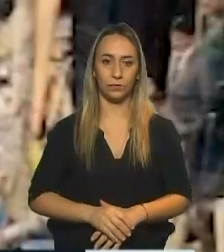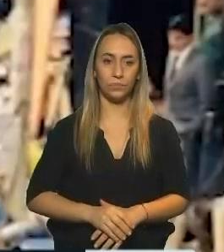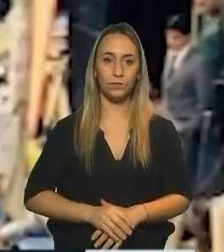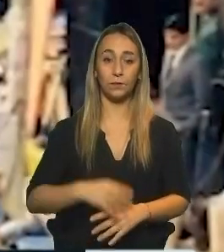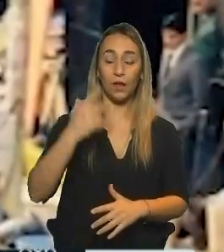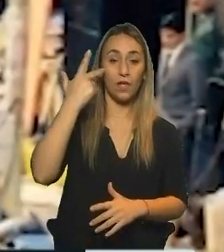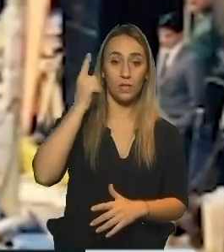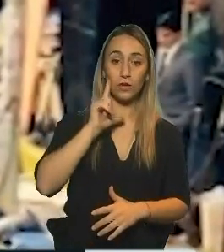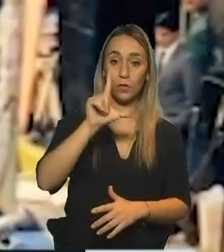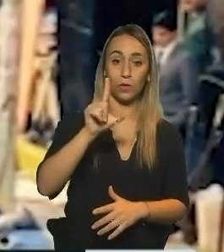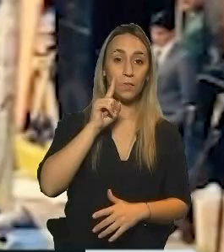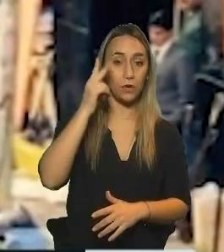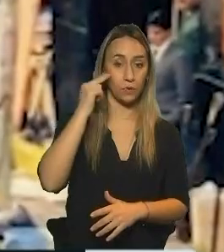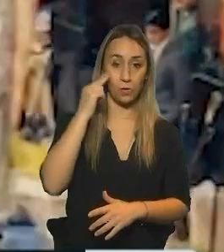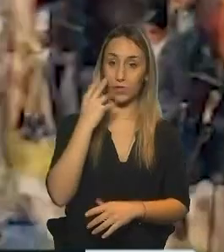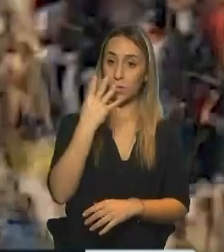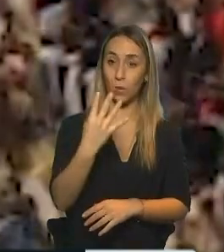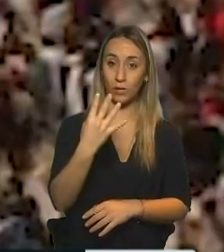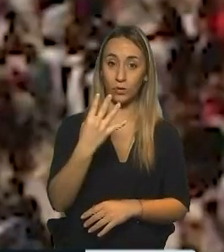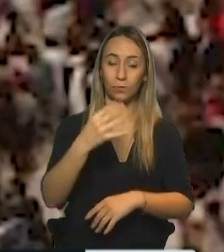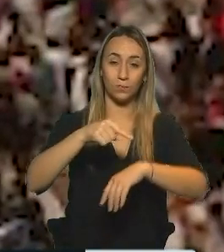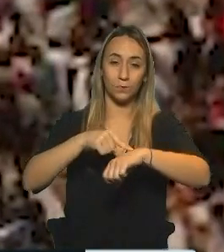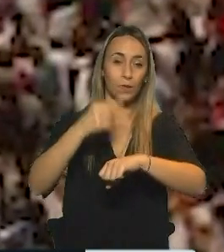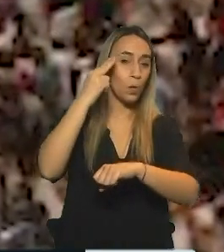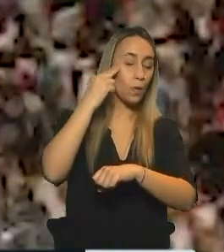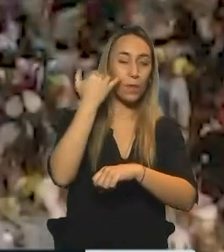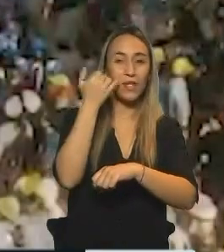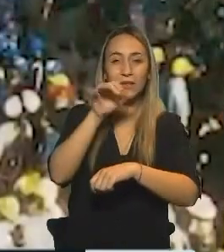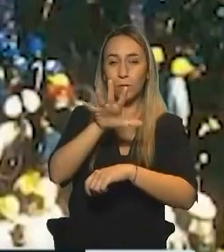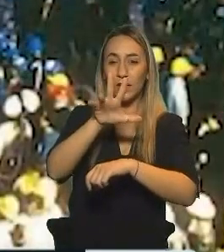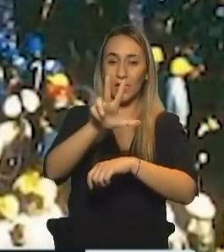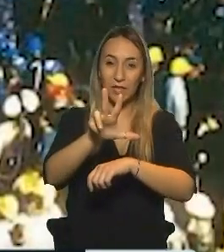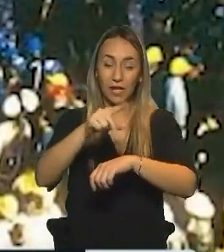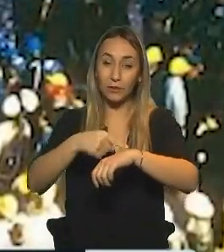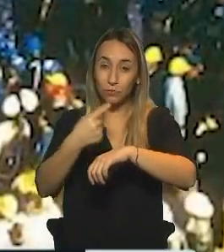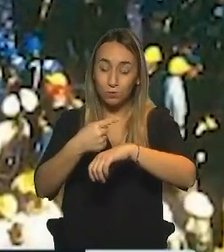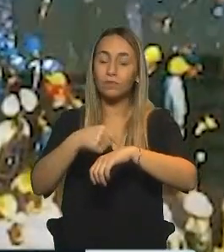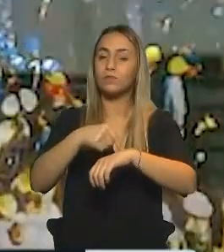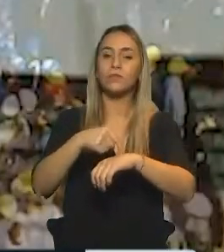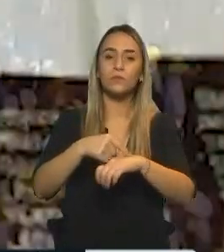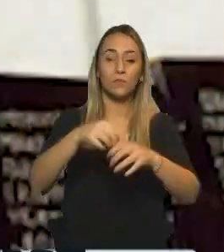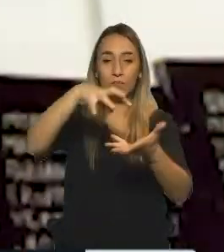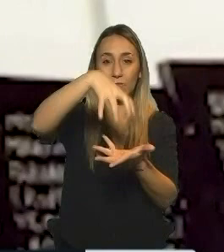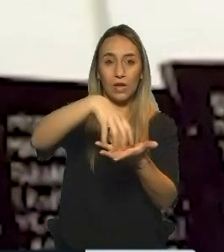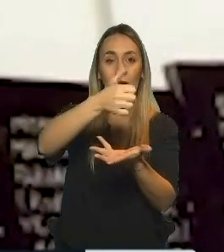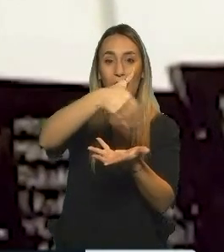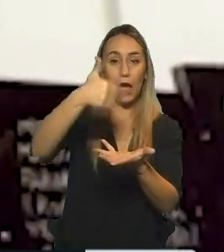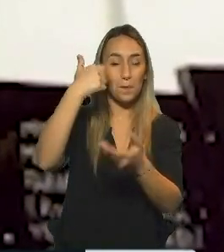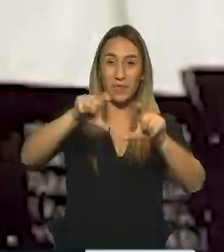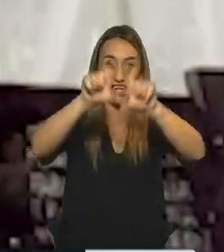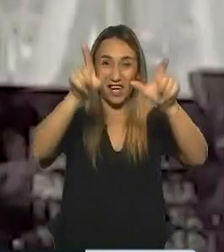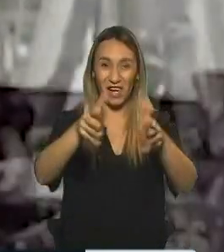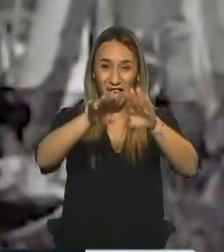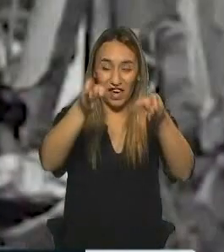El 18 de julio de 1994, a las 9.53 horas, explotó una bomba en el edificio de la AMIA, sobre la